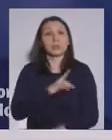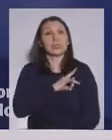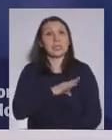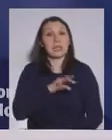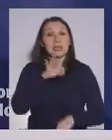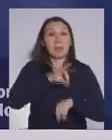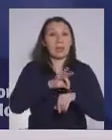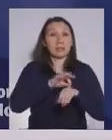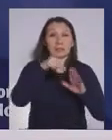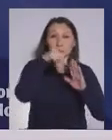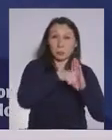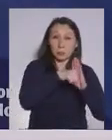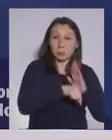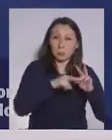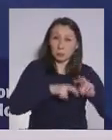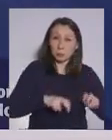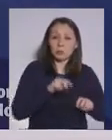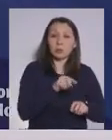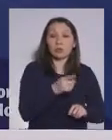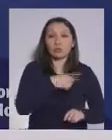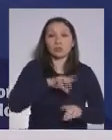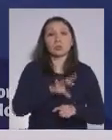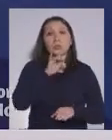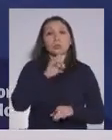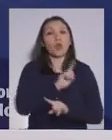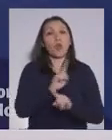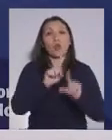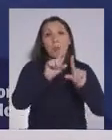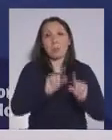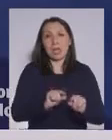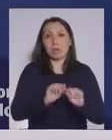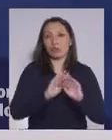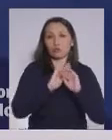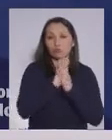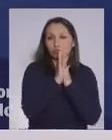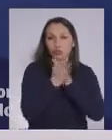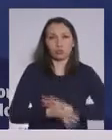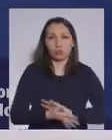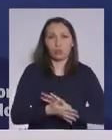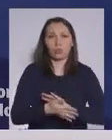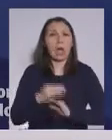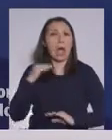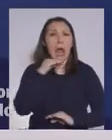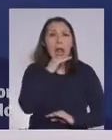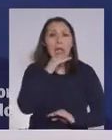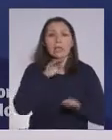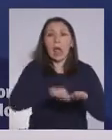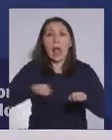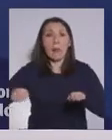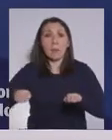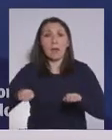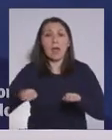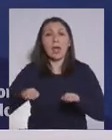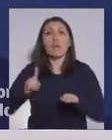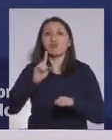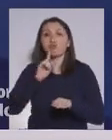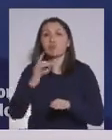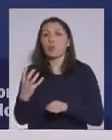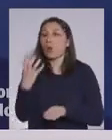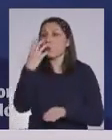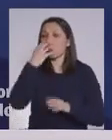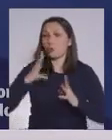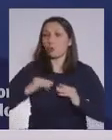intensiva además hemos decidido no reducir totalmente el número de camas con ventilación